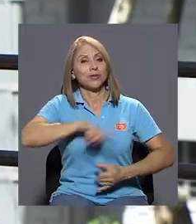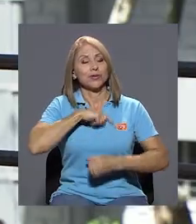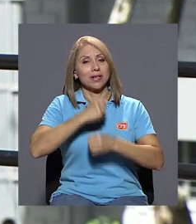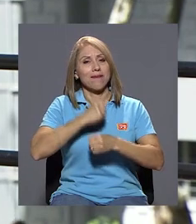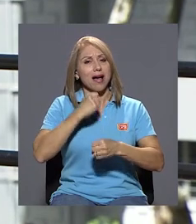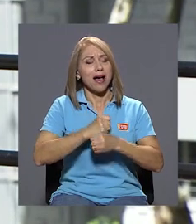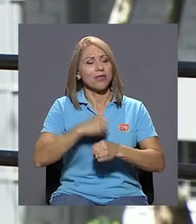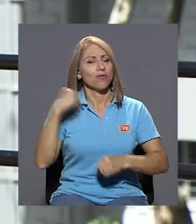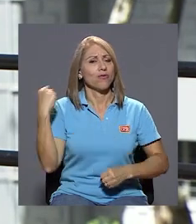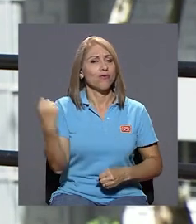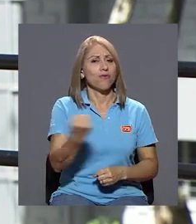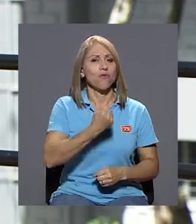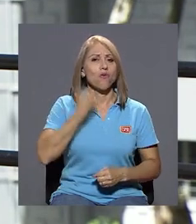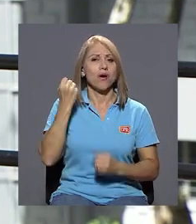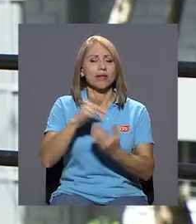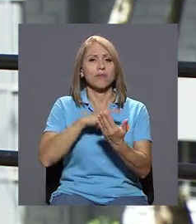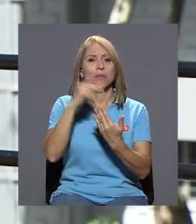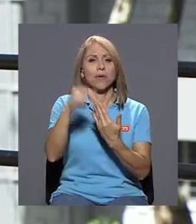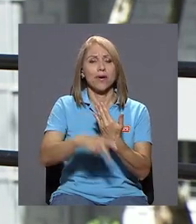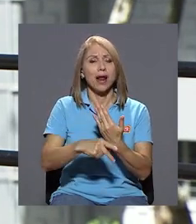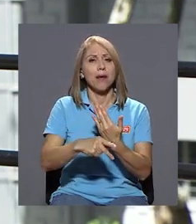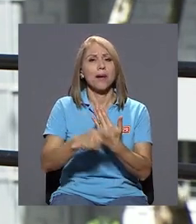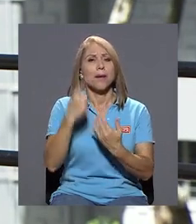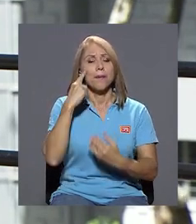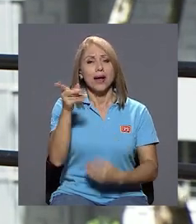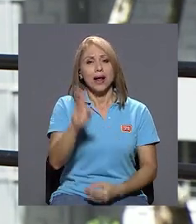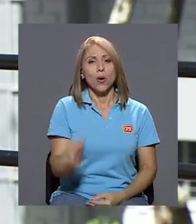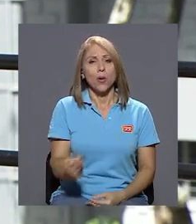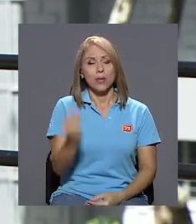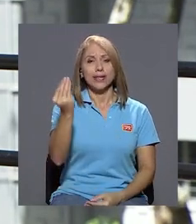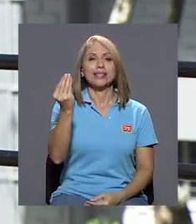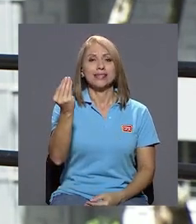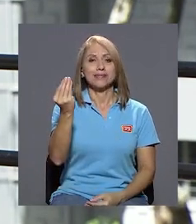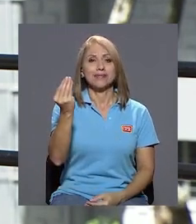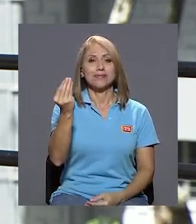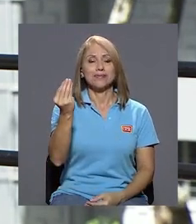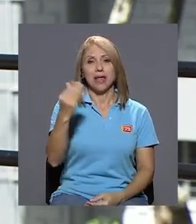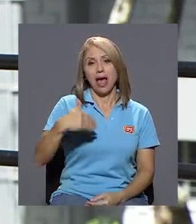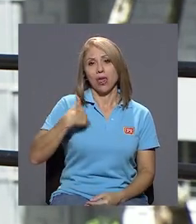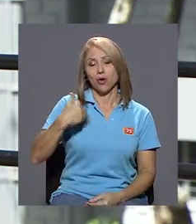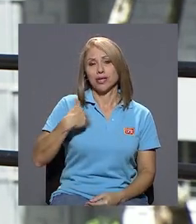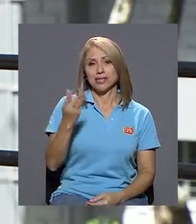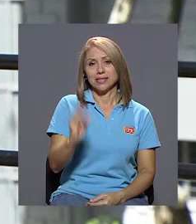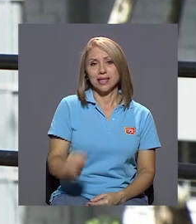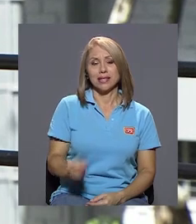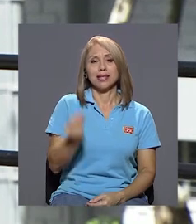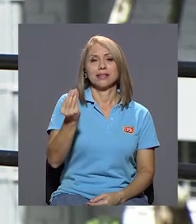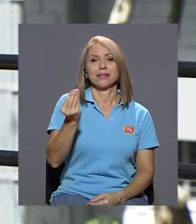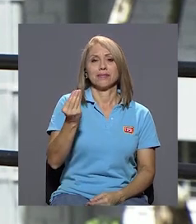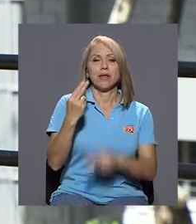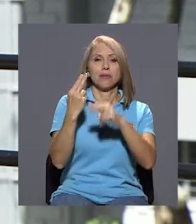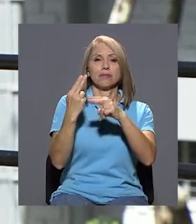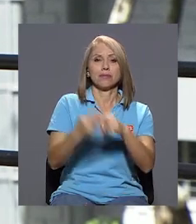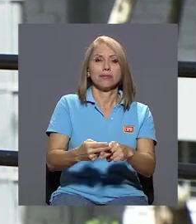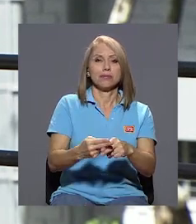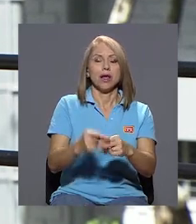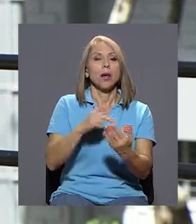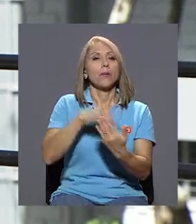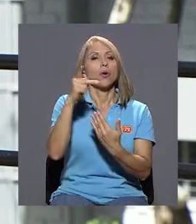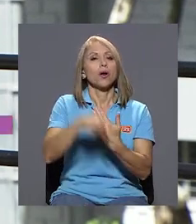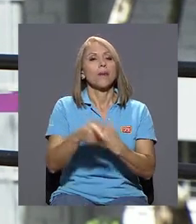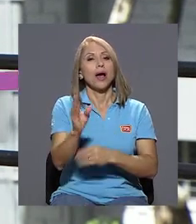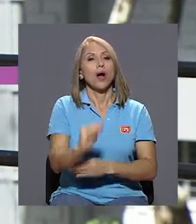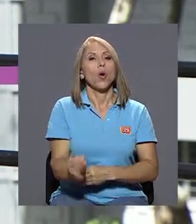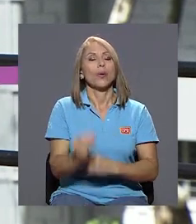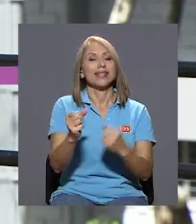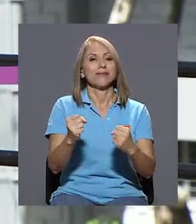Ahorita, bueno, estamos trabajando muy fuerte lo que es un programa para jóvenes, para adolescentes, ¿verdad? Que le